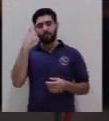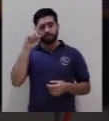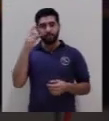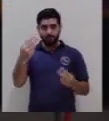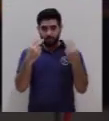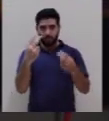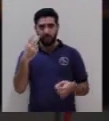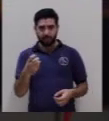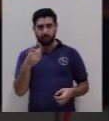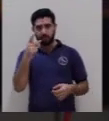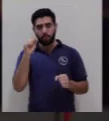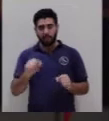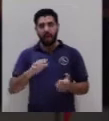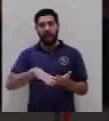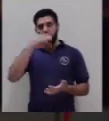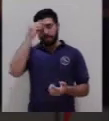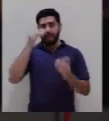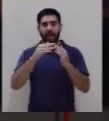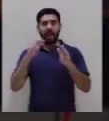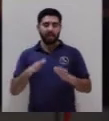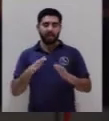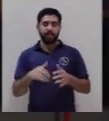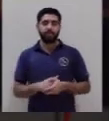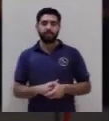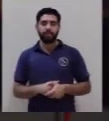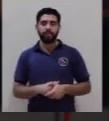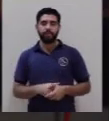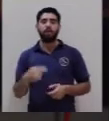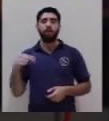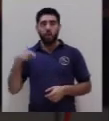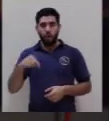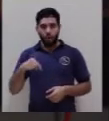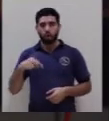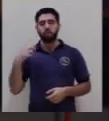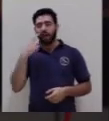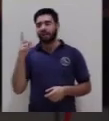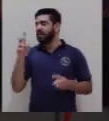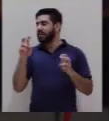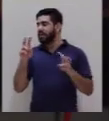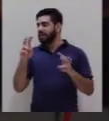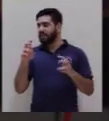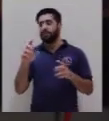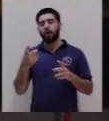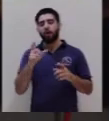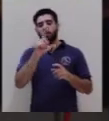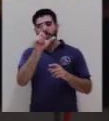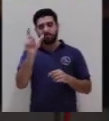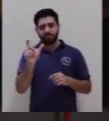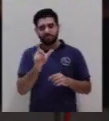y que ustedes puedan aprender en casa. Hoy vamos a ver el tema de los organizadores gráficos.